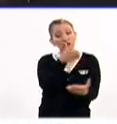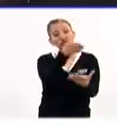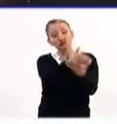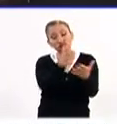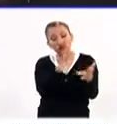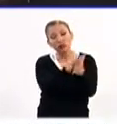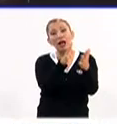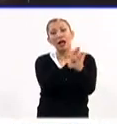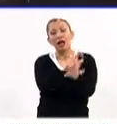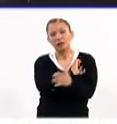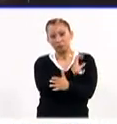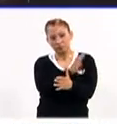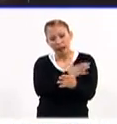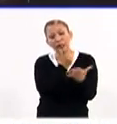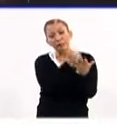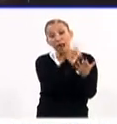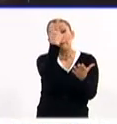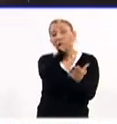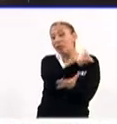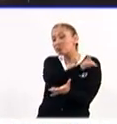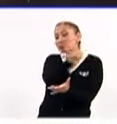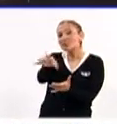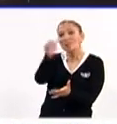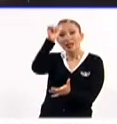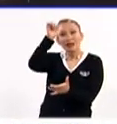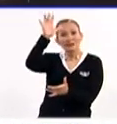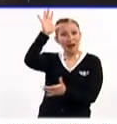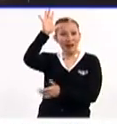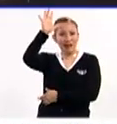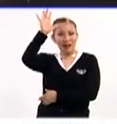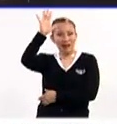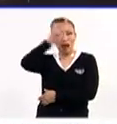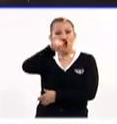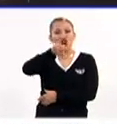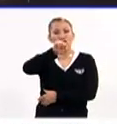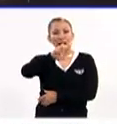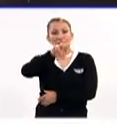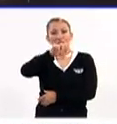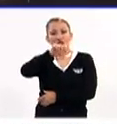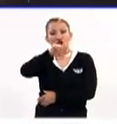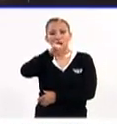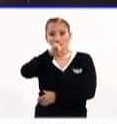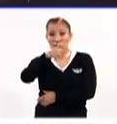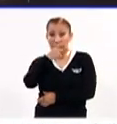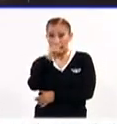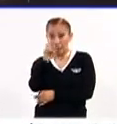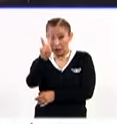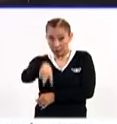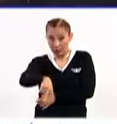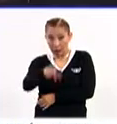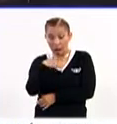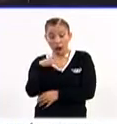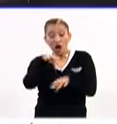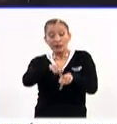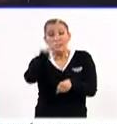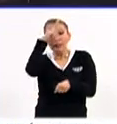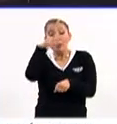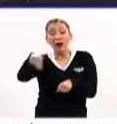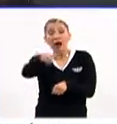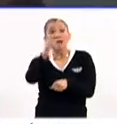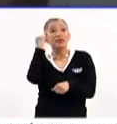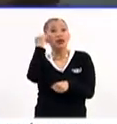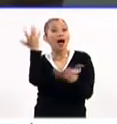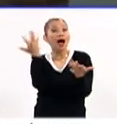participaron con los españoles para vencer a los mexicas. José Vasconcelos decía, y tenía razón, que la conquista de México la hicieron